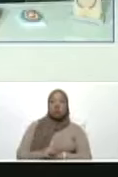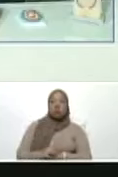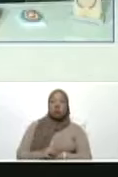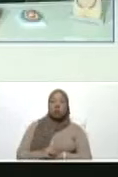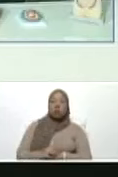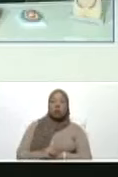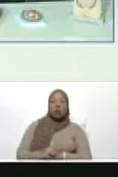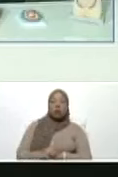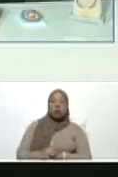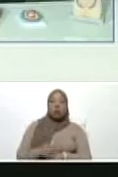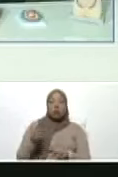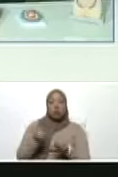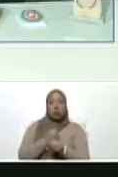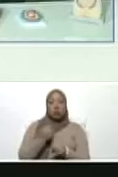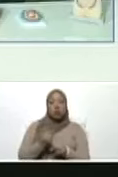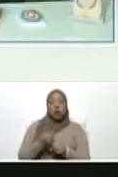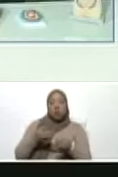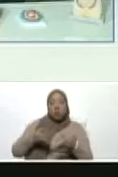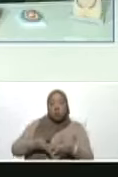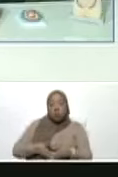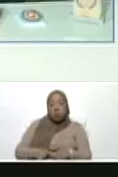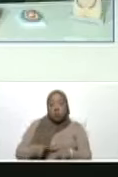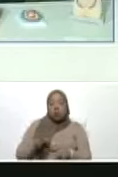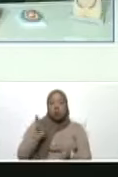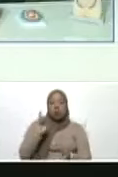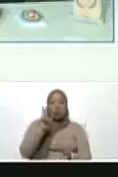bricomiles nacieron